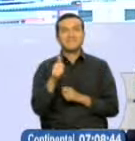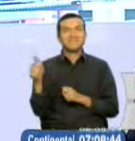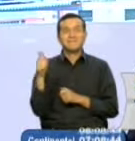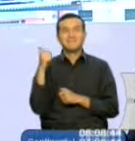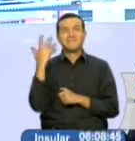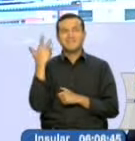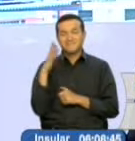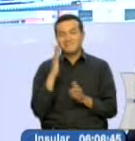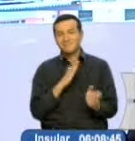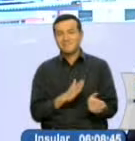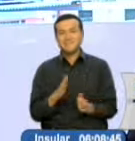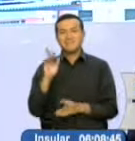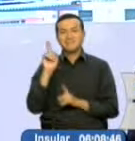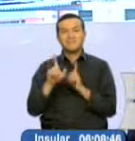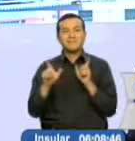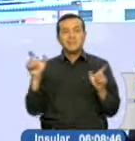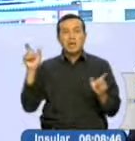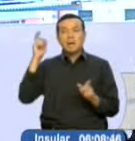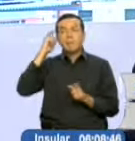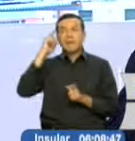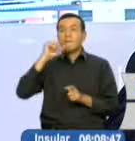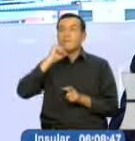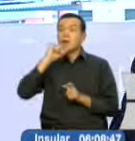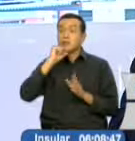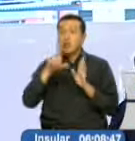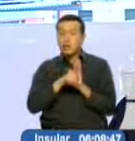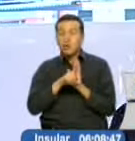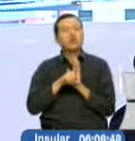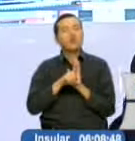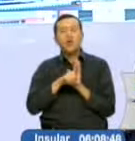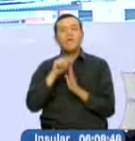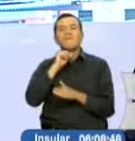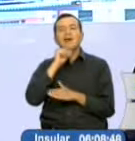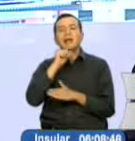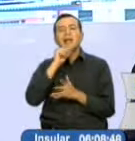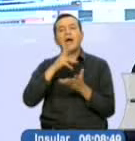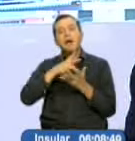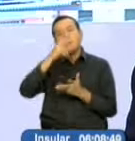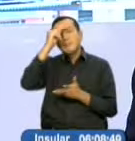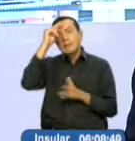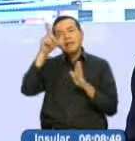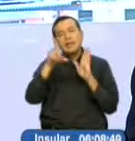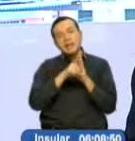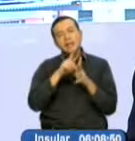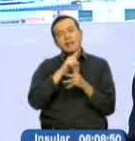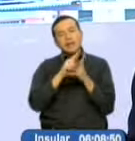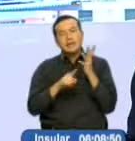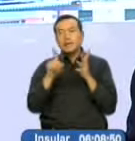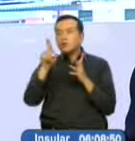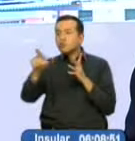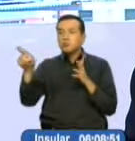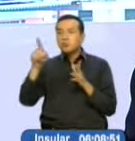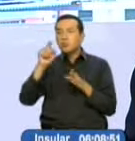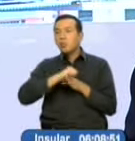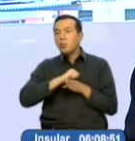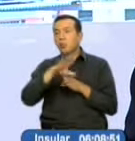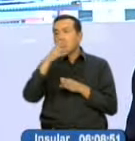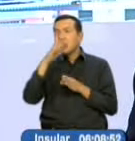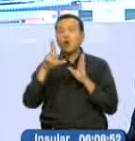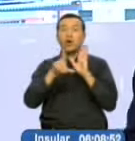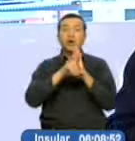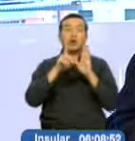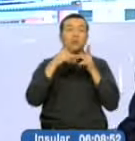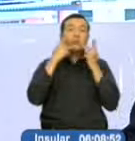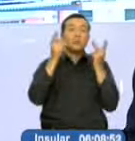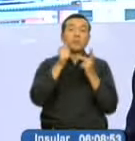A veces no es por falta de instrumento, es por falta de conocimiento del instrumento en el cual no se lo utiliza. Lo mismo la ley de asociación